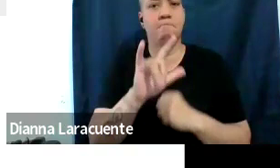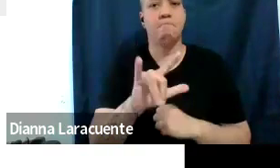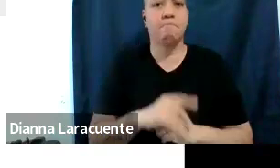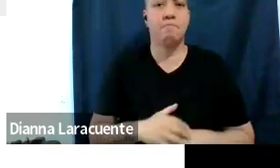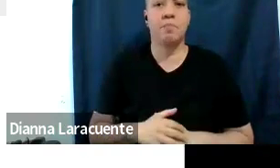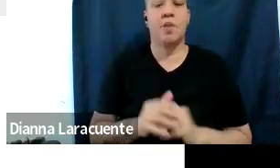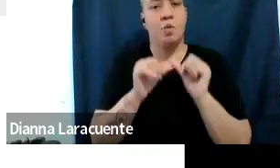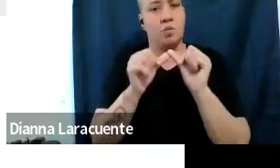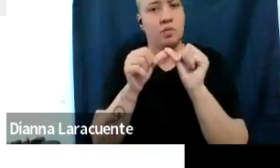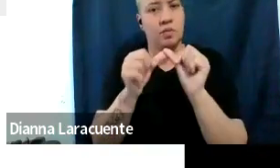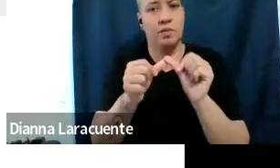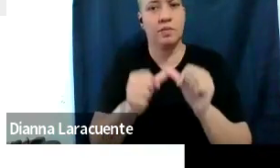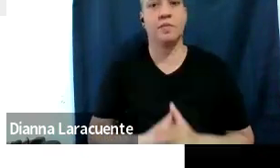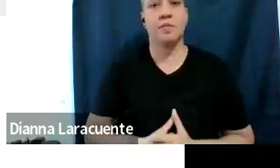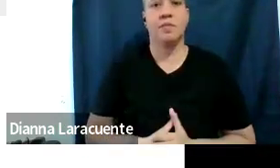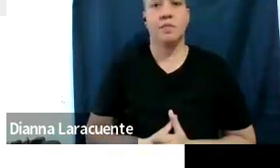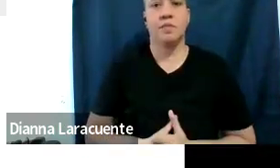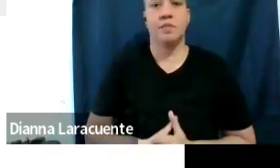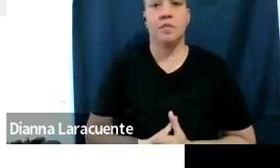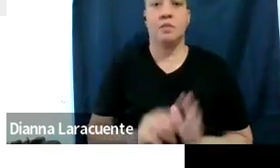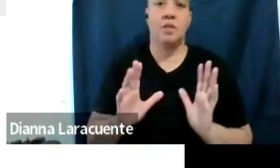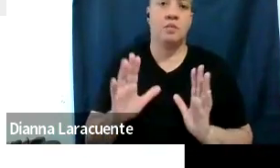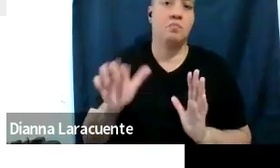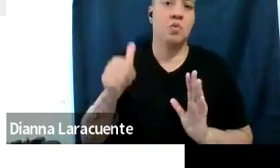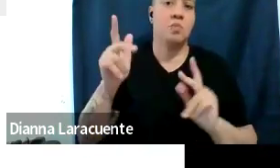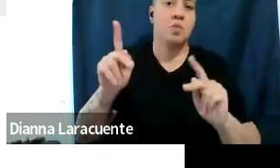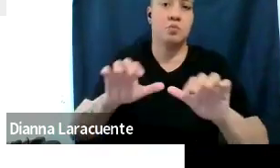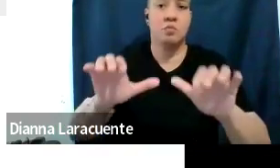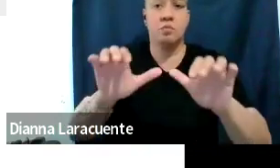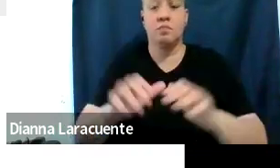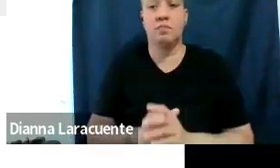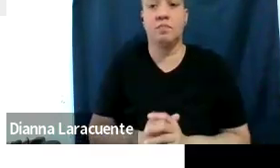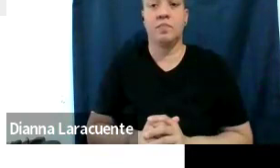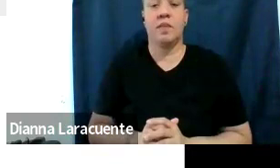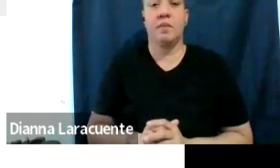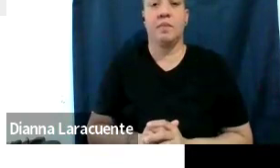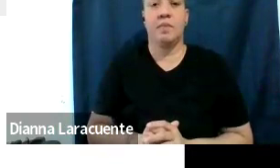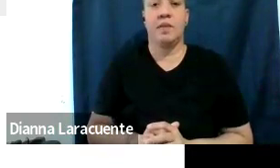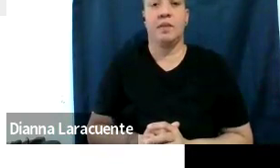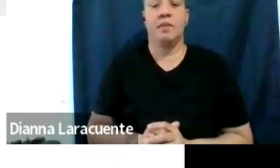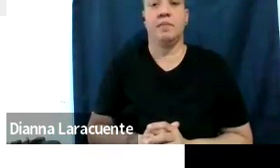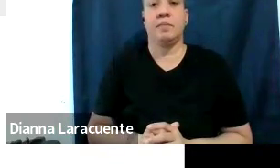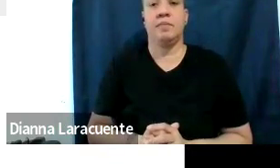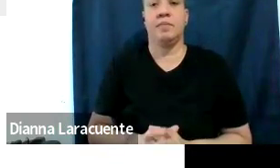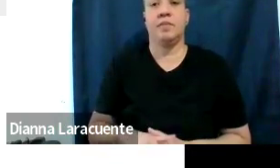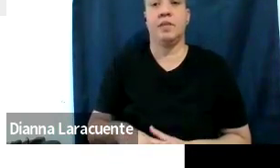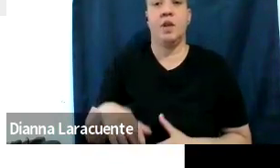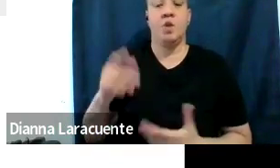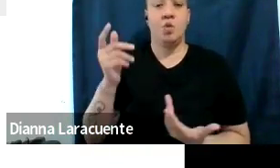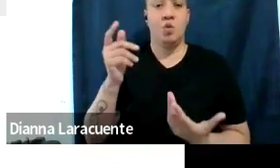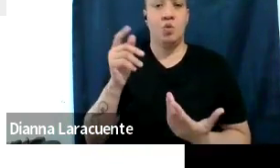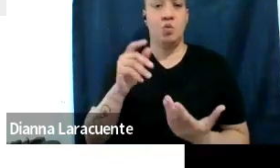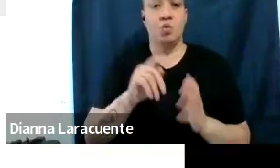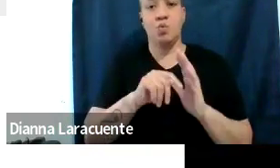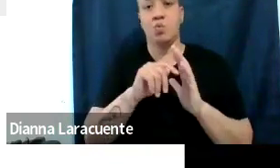siguen amando. Allá los que no lo hacen. Y su testamento es otra prueba irrefutable de su integridad para los que digan que